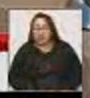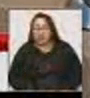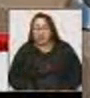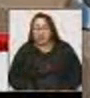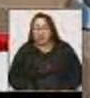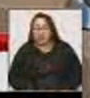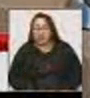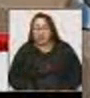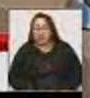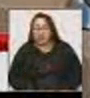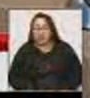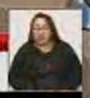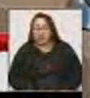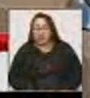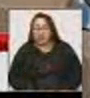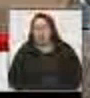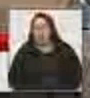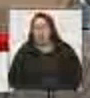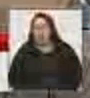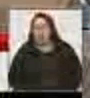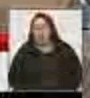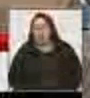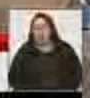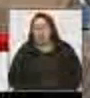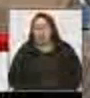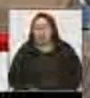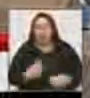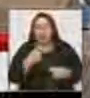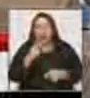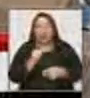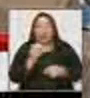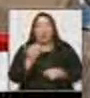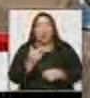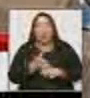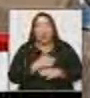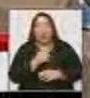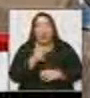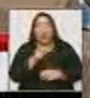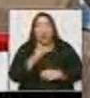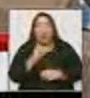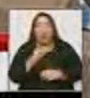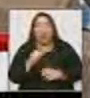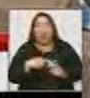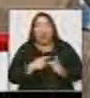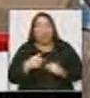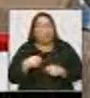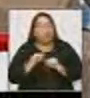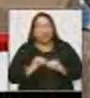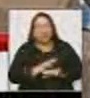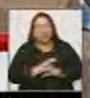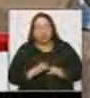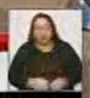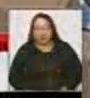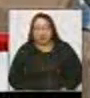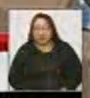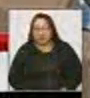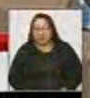Mientras no veamos estos temas, mientras no veamos la posibilidad de una pensión mínima dentro de las AFPs, creo que no nos queda otra